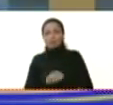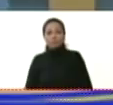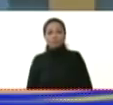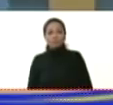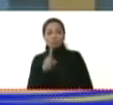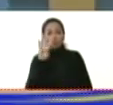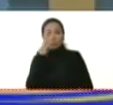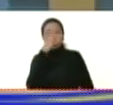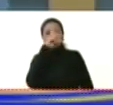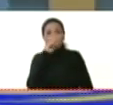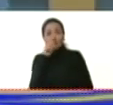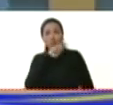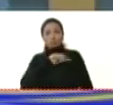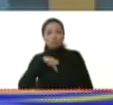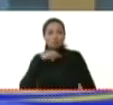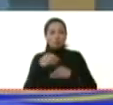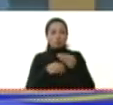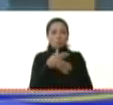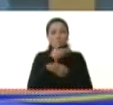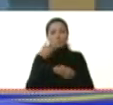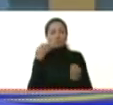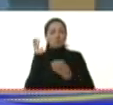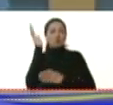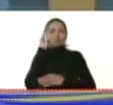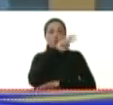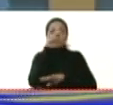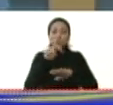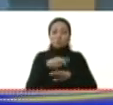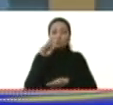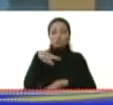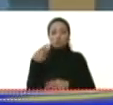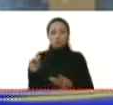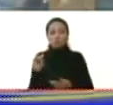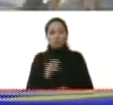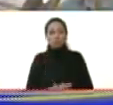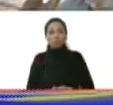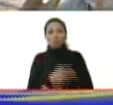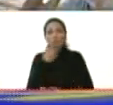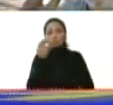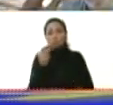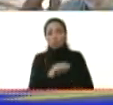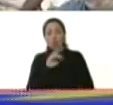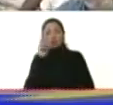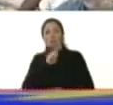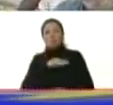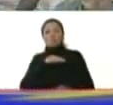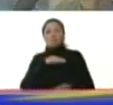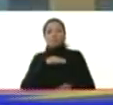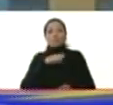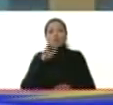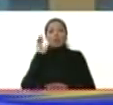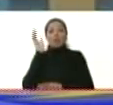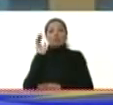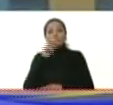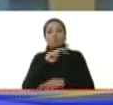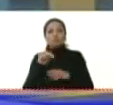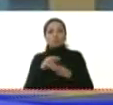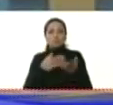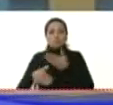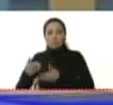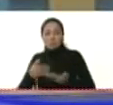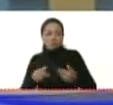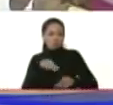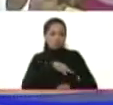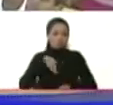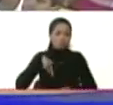estos 4 años hemos tenido una mejor Asamblea Nacional? ¿El poder legislativo de Venezuela ha estado al servicio del